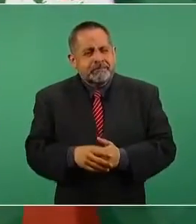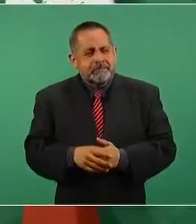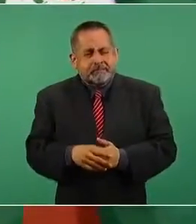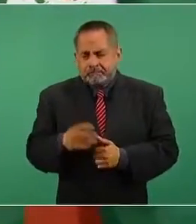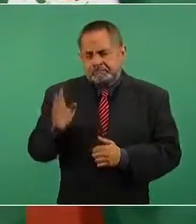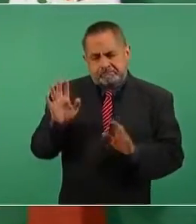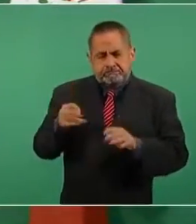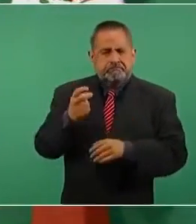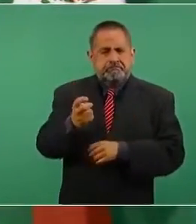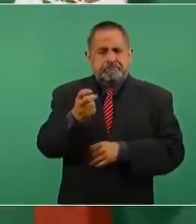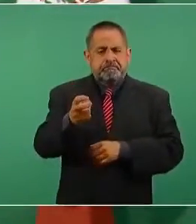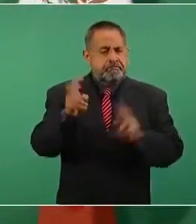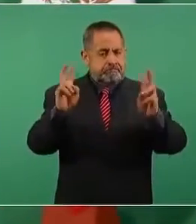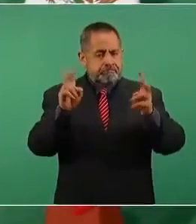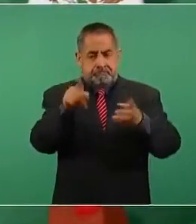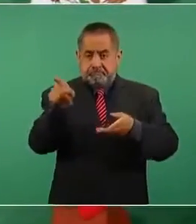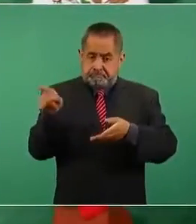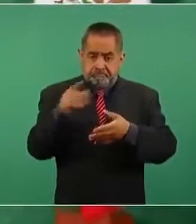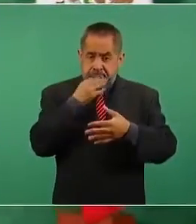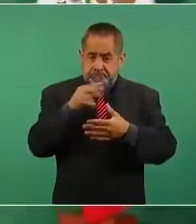sobre este tema.